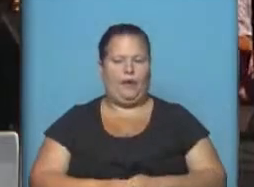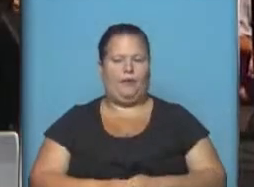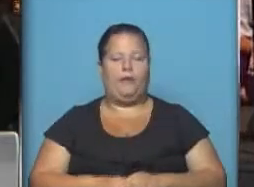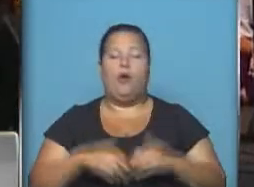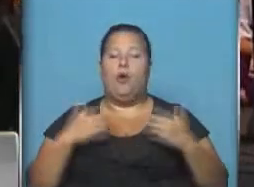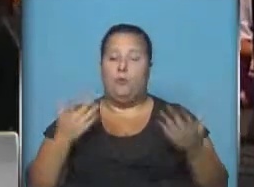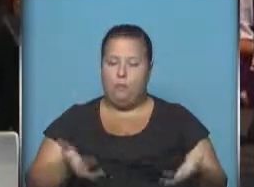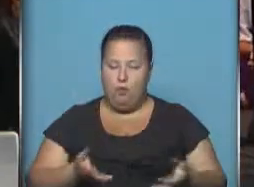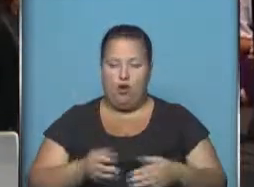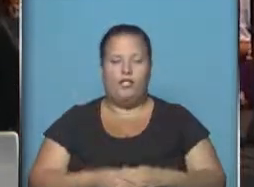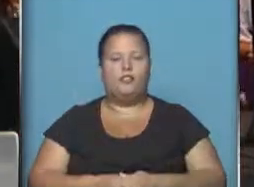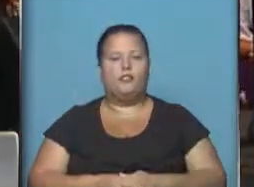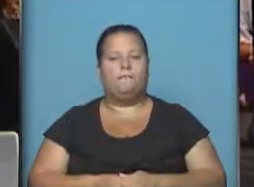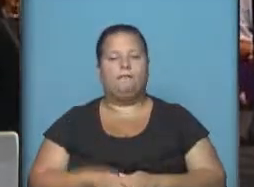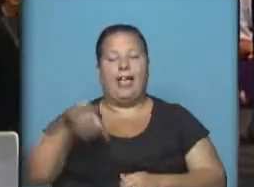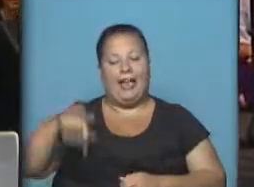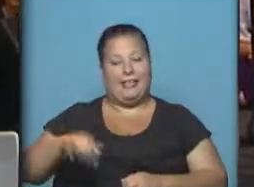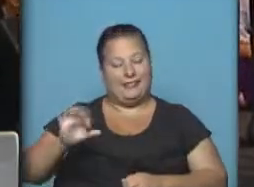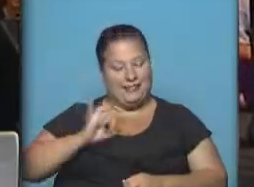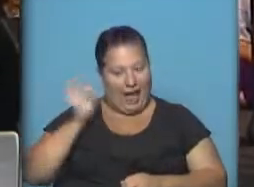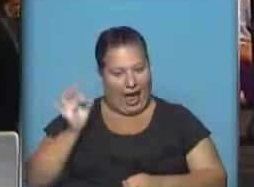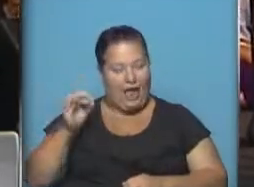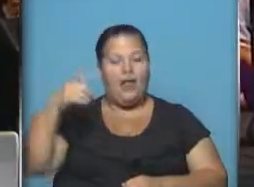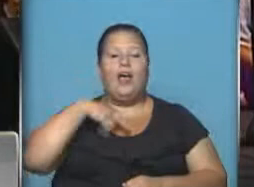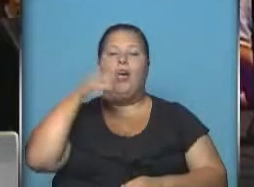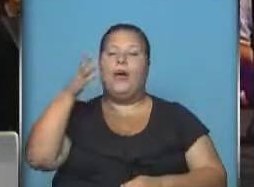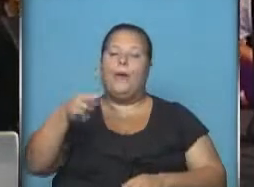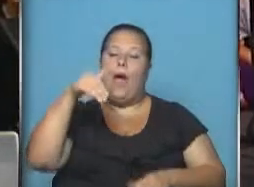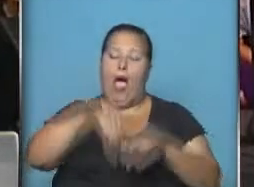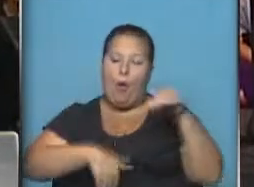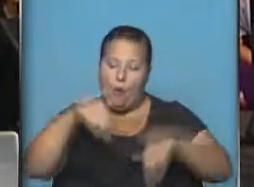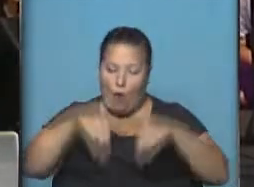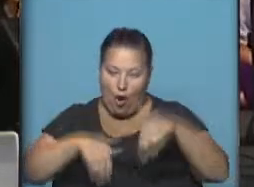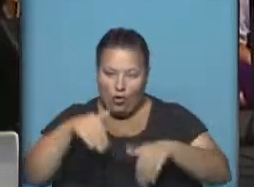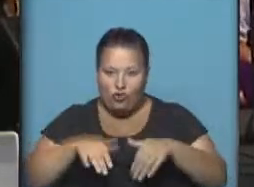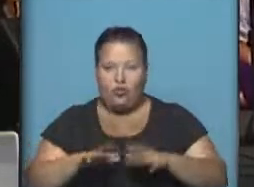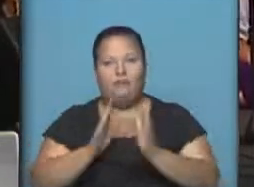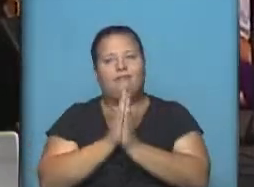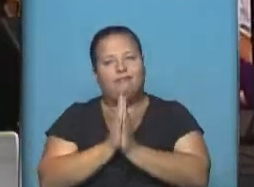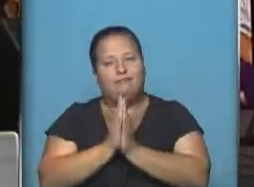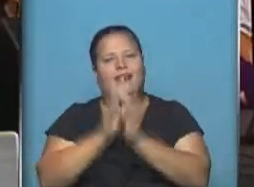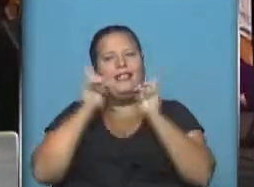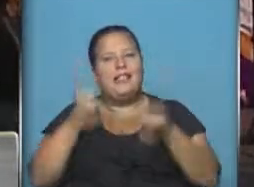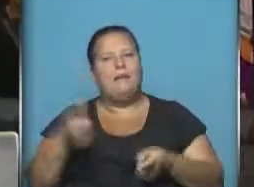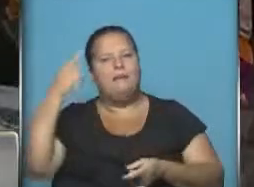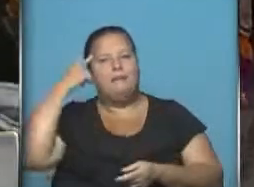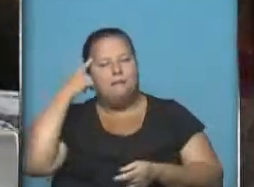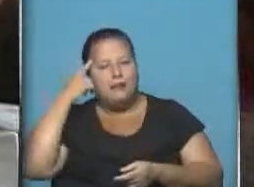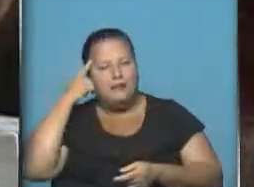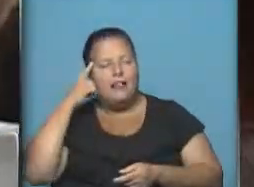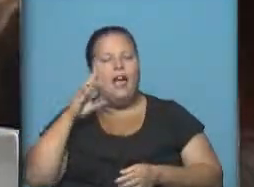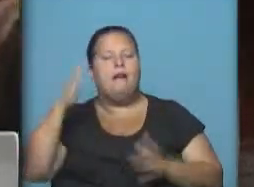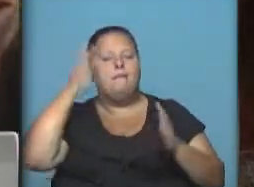Por eso, este año, cuando vayamos a las urnas, pongamos también a